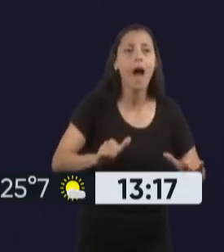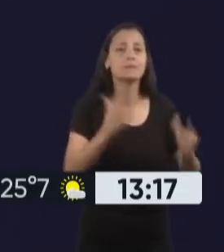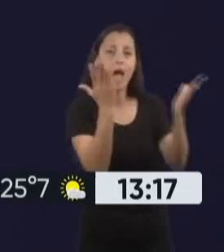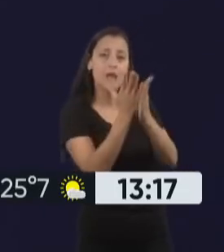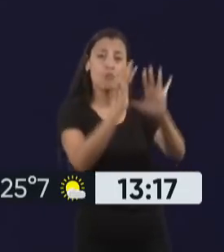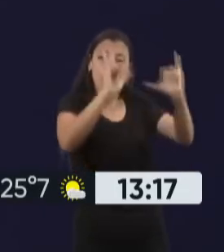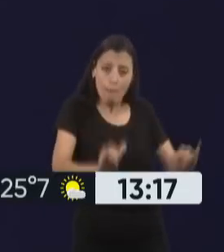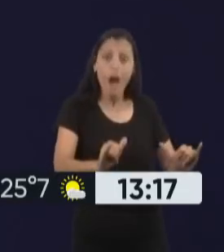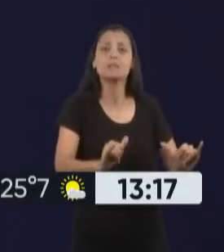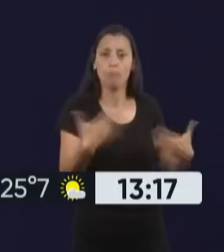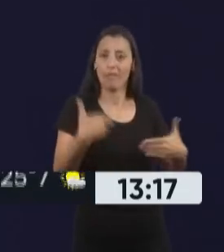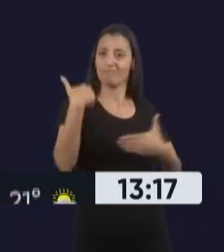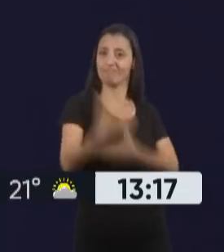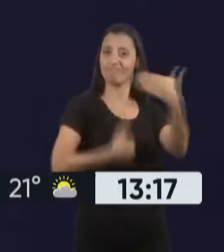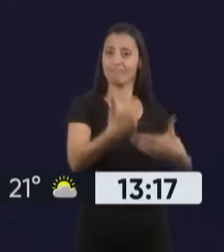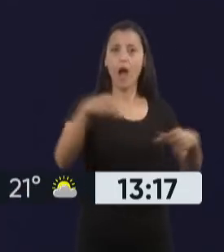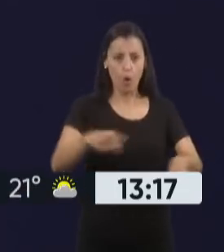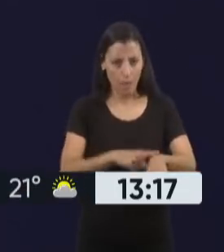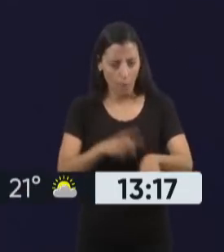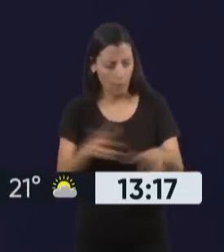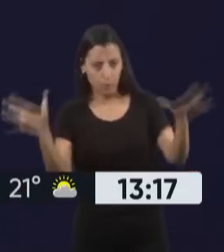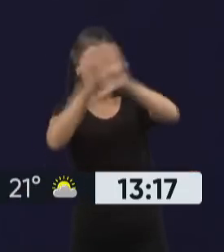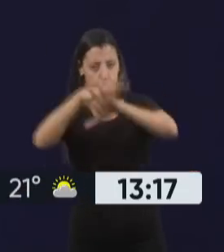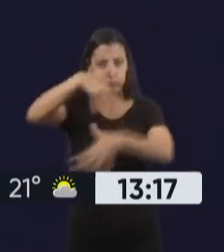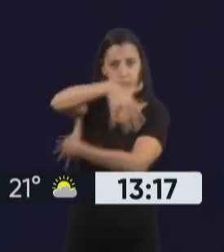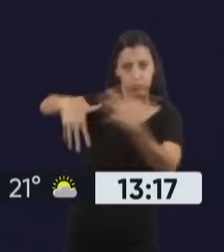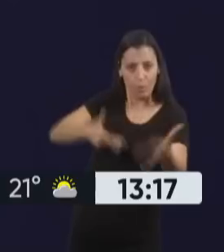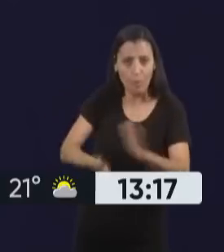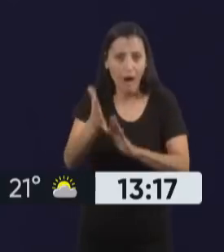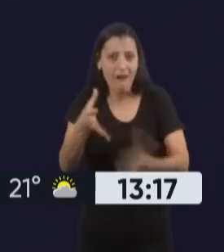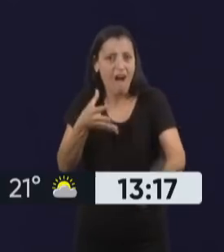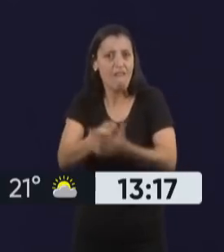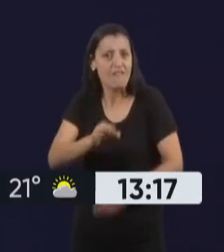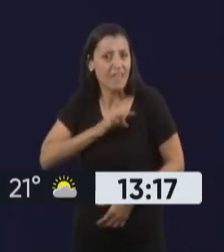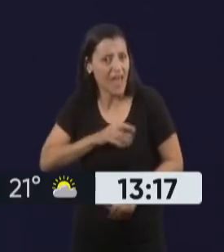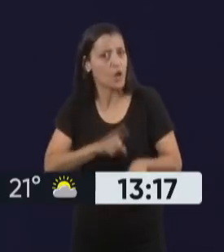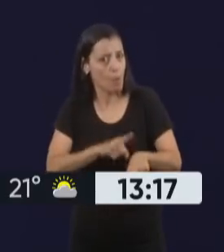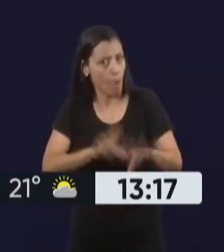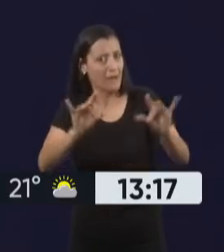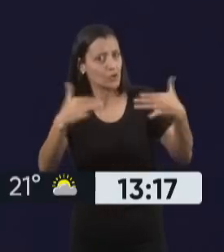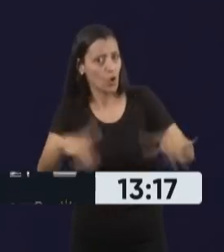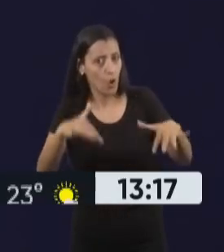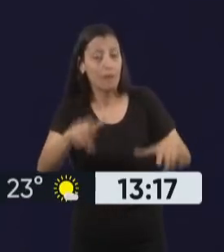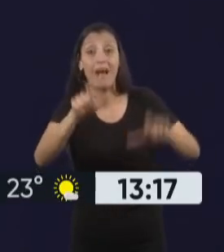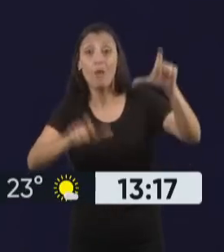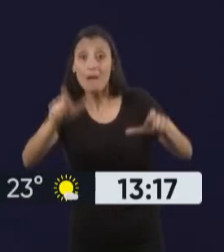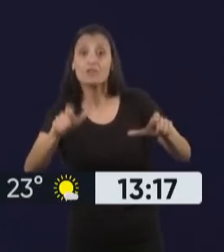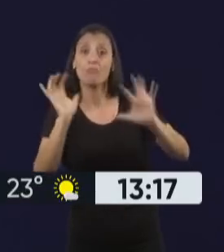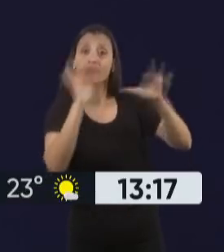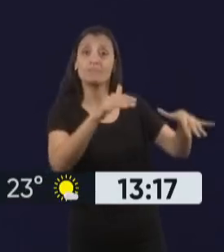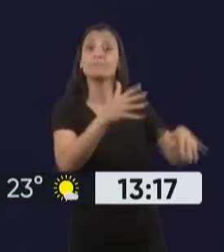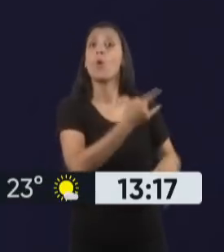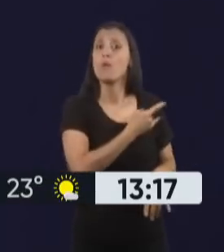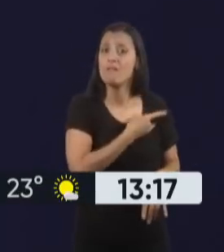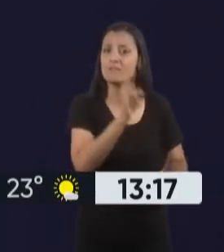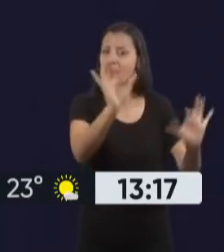poder seguir avanzando, además en una época complicada, ¿no? Entramos en el fin de año donde todos los que pasan por las universidades saben, son fechas